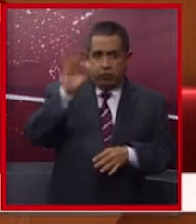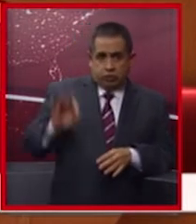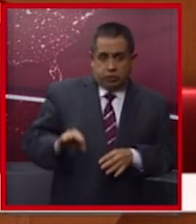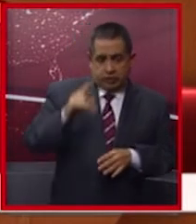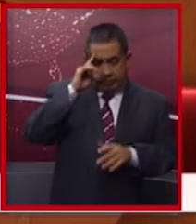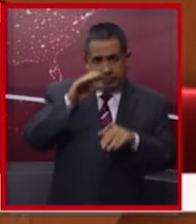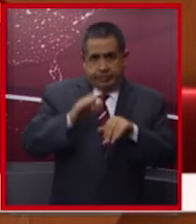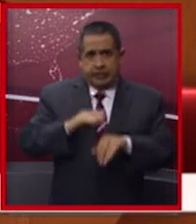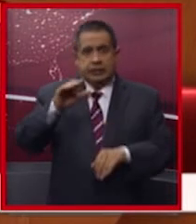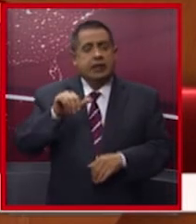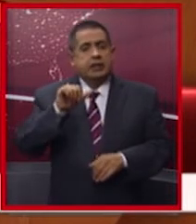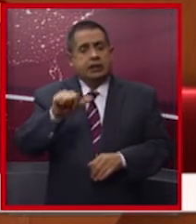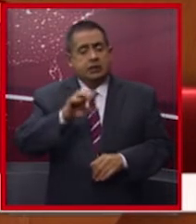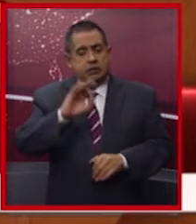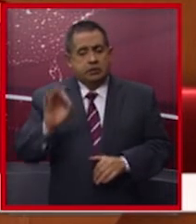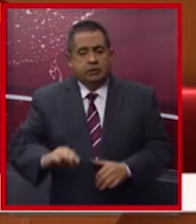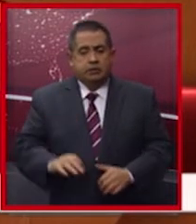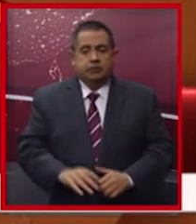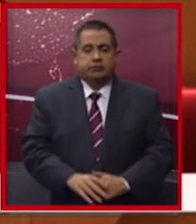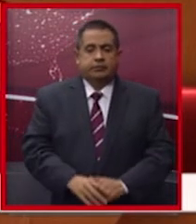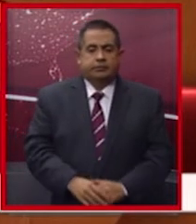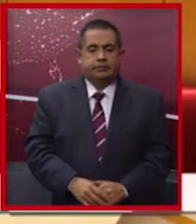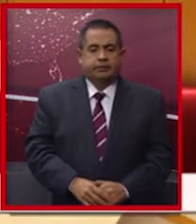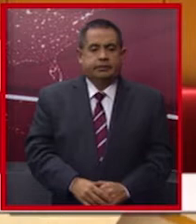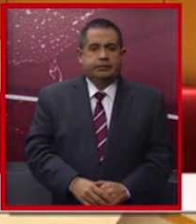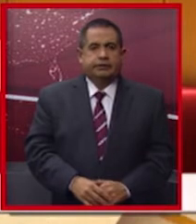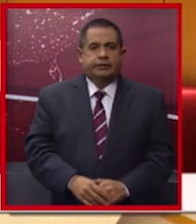40% al 16%.